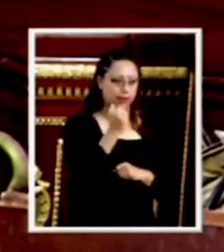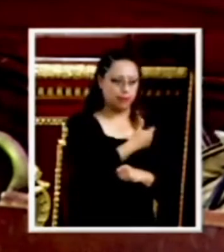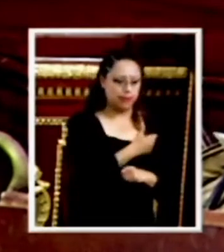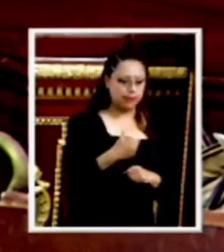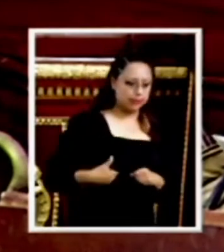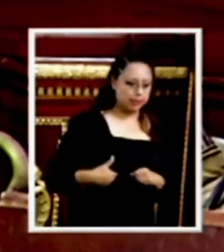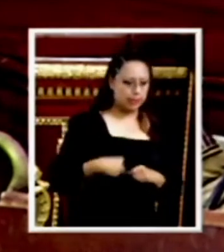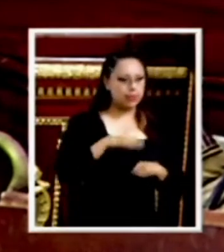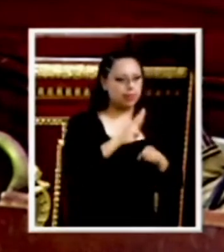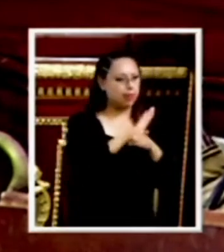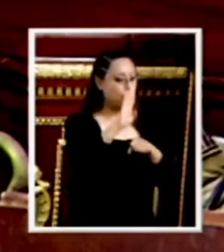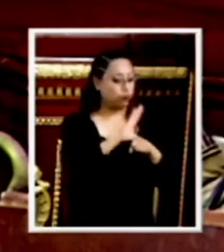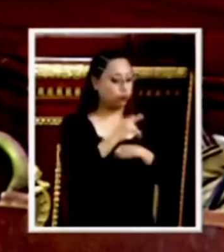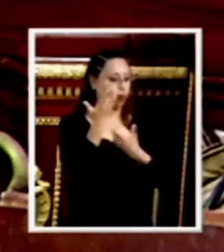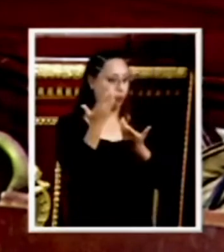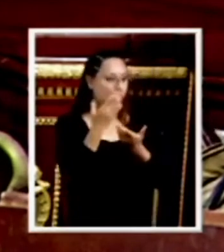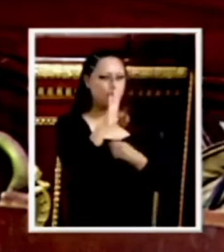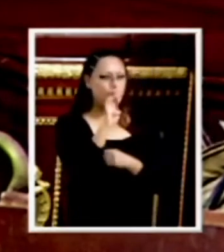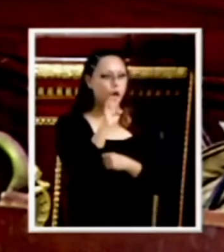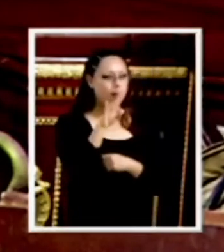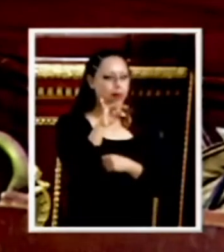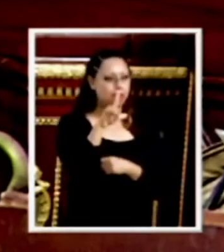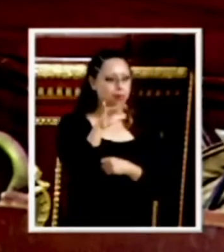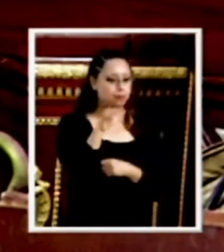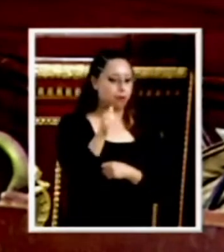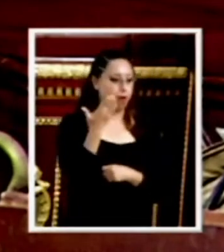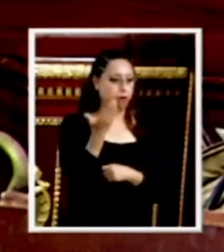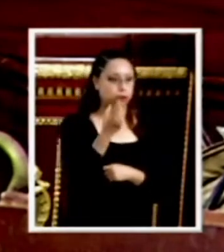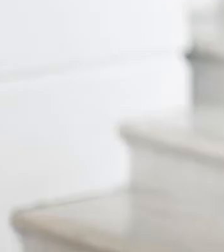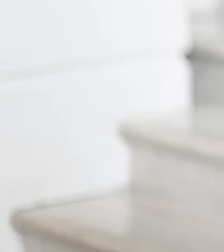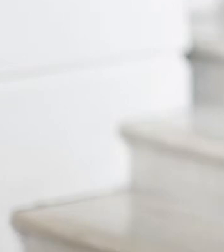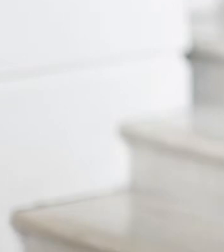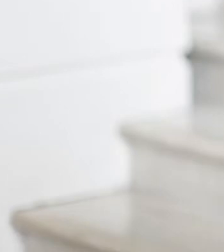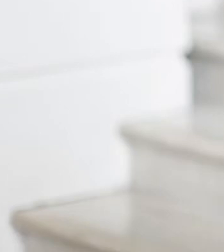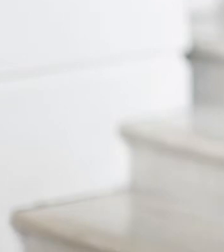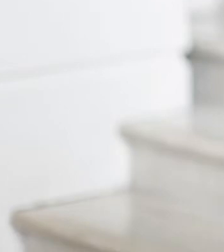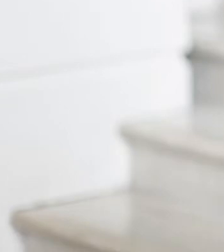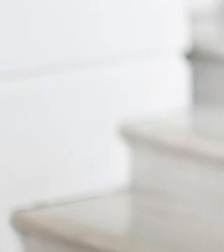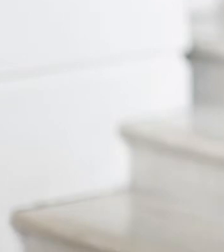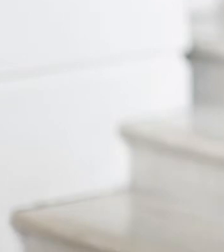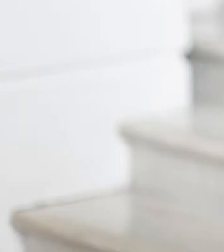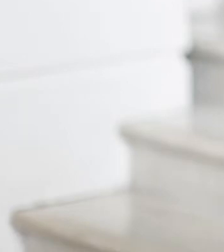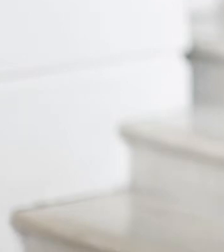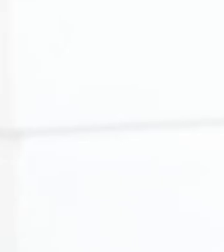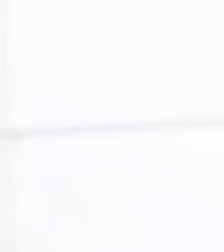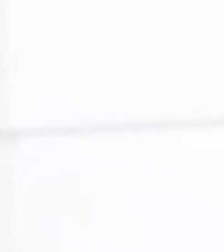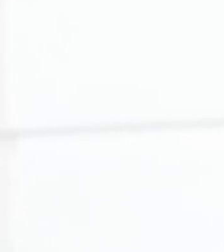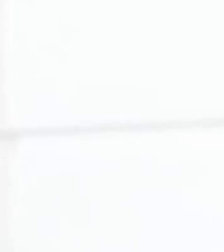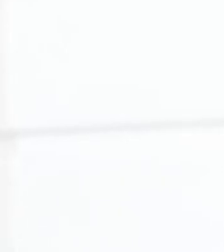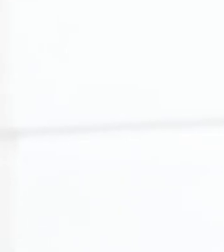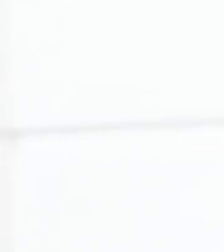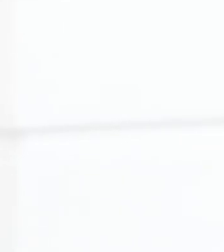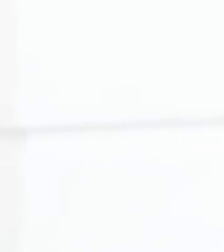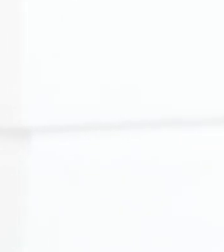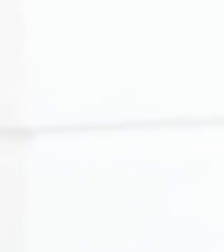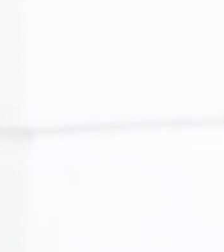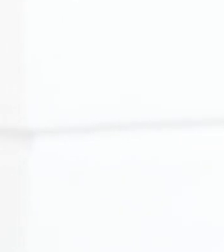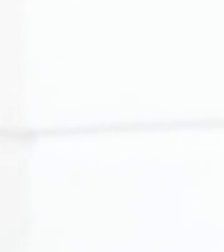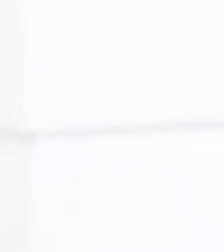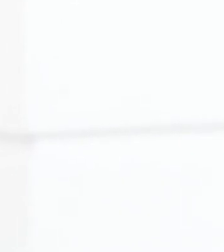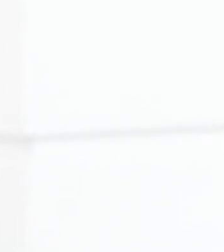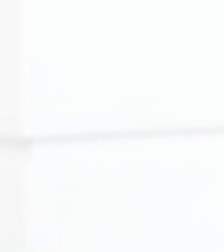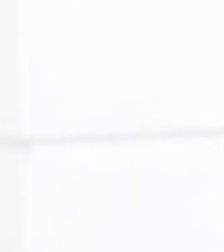de Ecuador y que es el caso de Bolivia, para encontrar ese punto medio en el que se respeta la Madre Tierra. Con esta